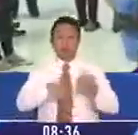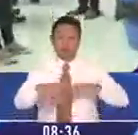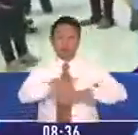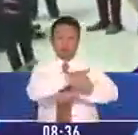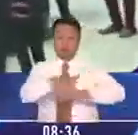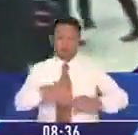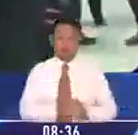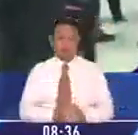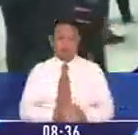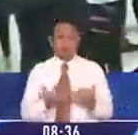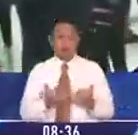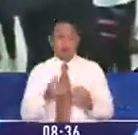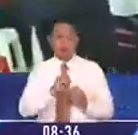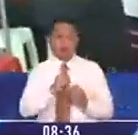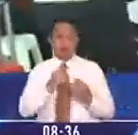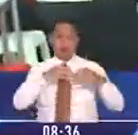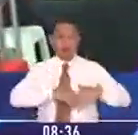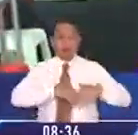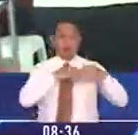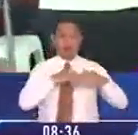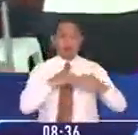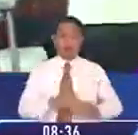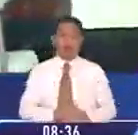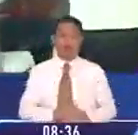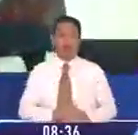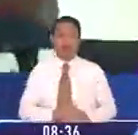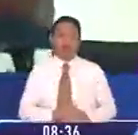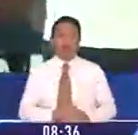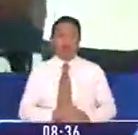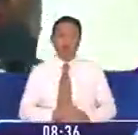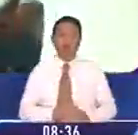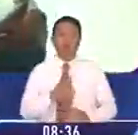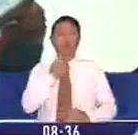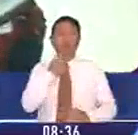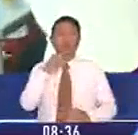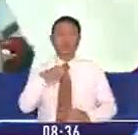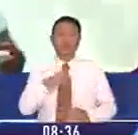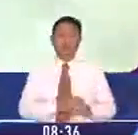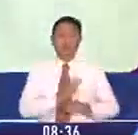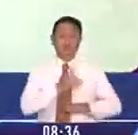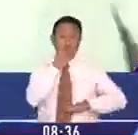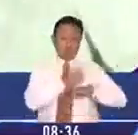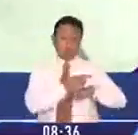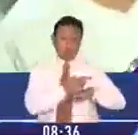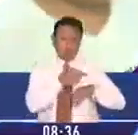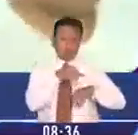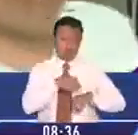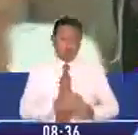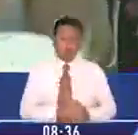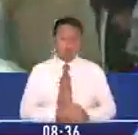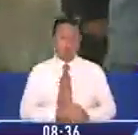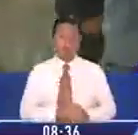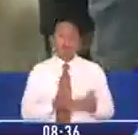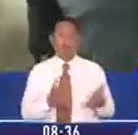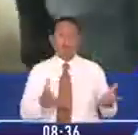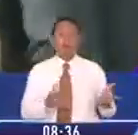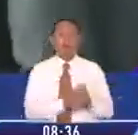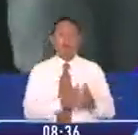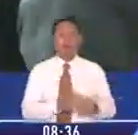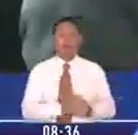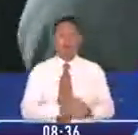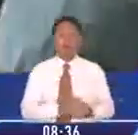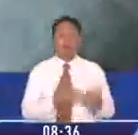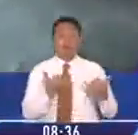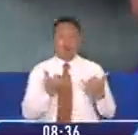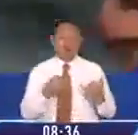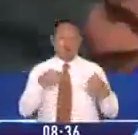busca es precisamente esa reactivación tan necesaria. La ordenanza de la que acabamos de hablar hace principalmente importante es fomentar el comercio formal,